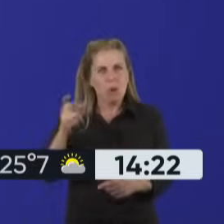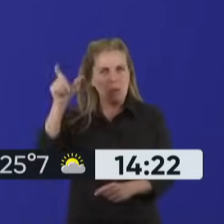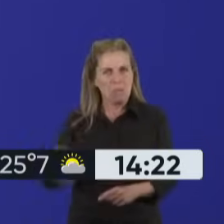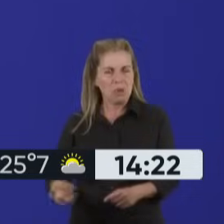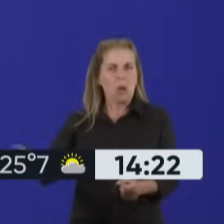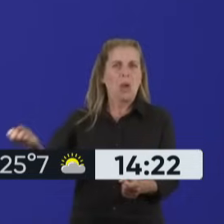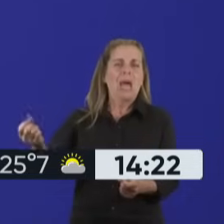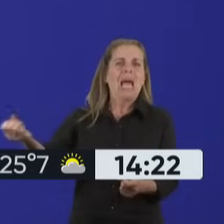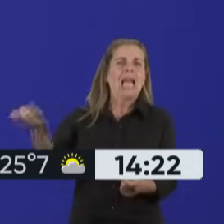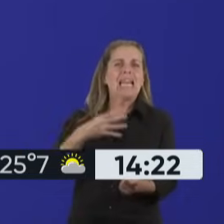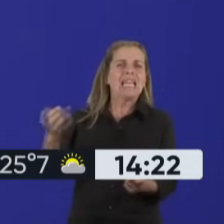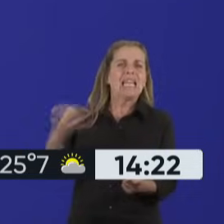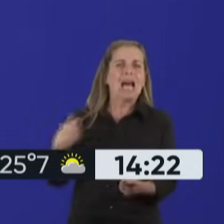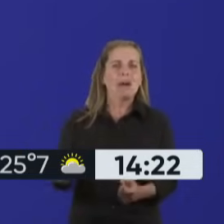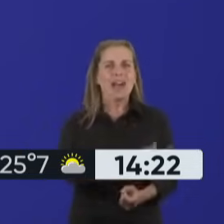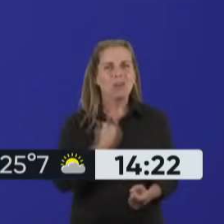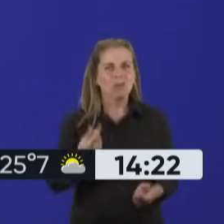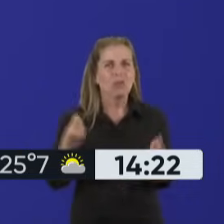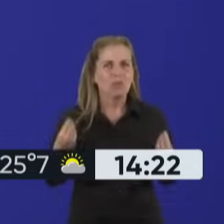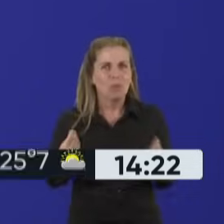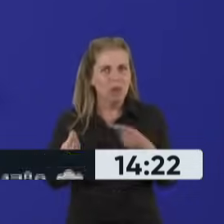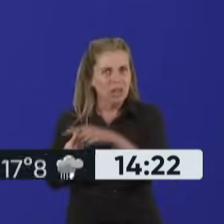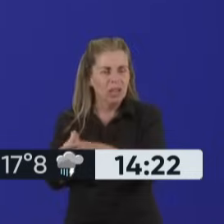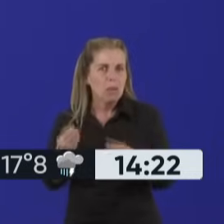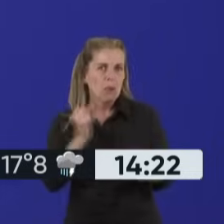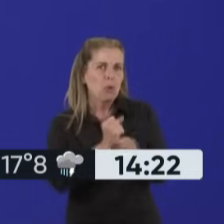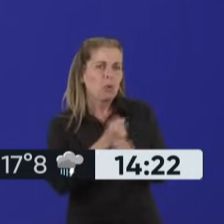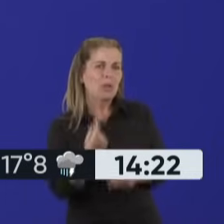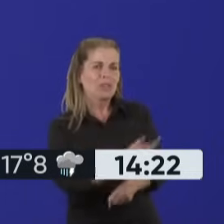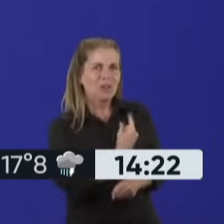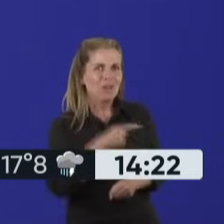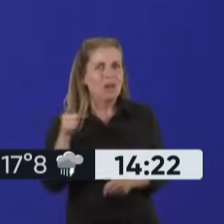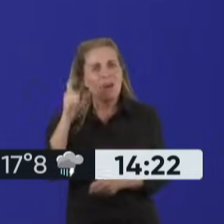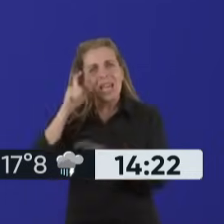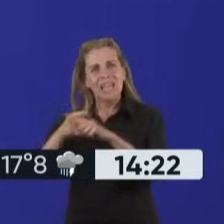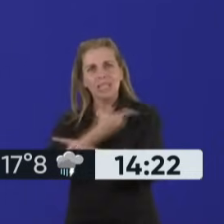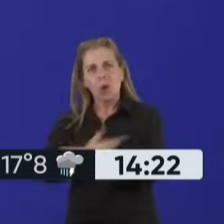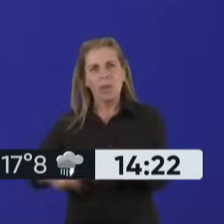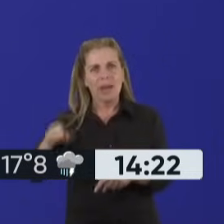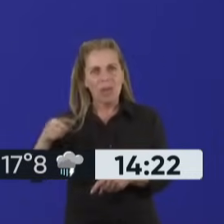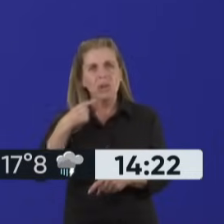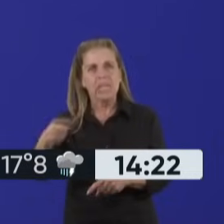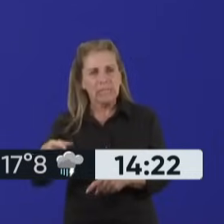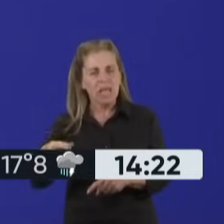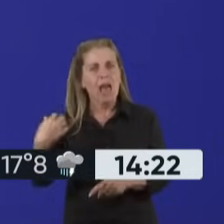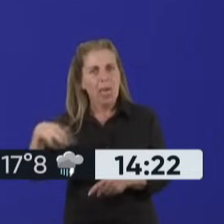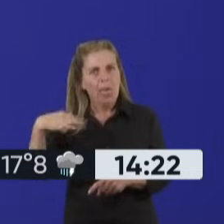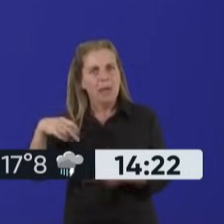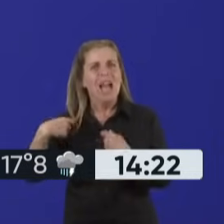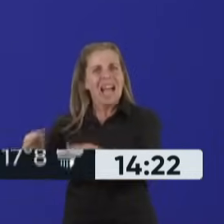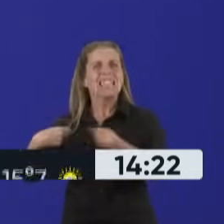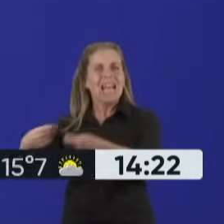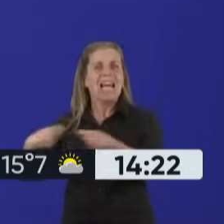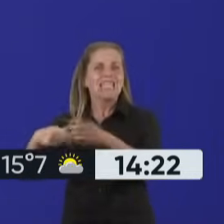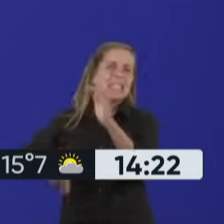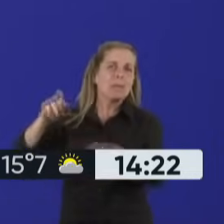nosotros por lo que estábamos haciendo y hacía una propuesta de gastar más, muy linda, sonaba